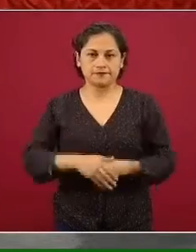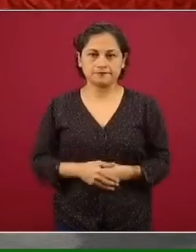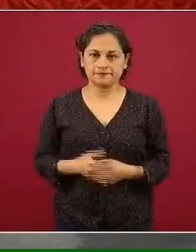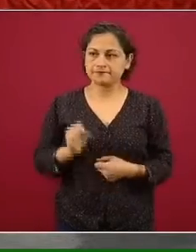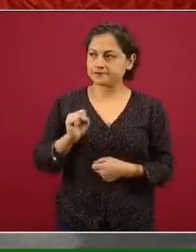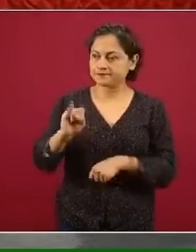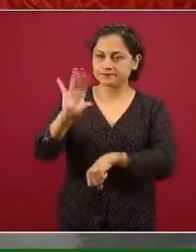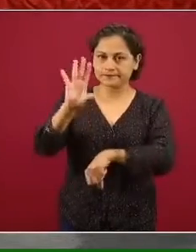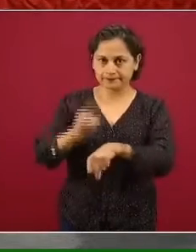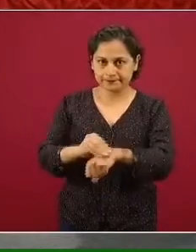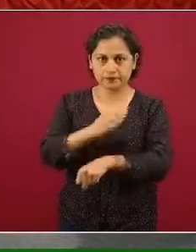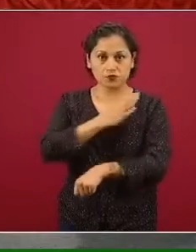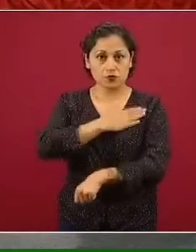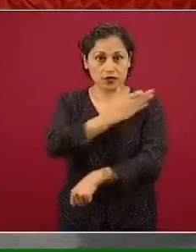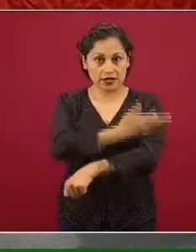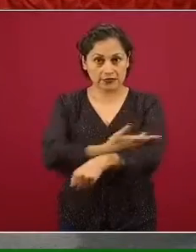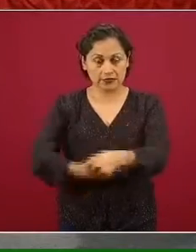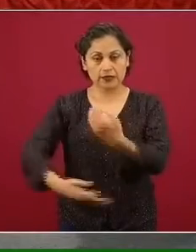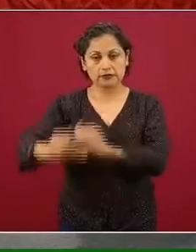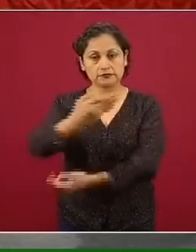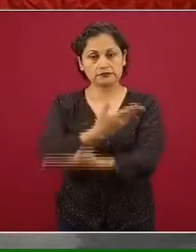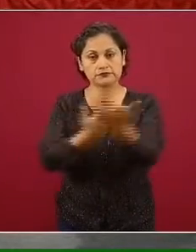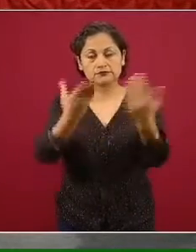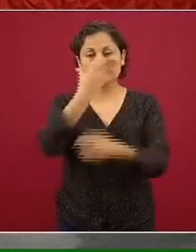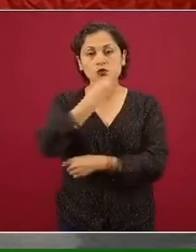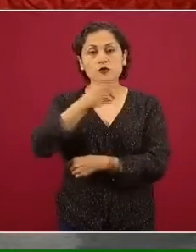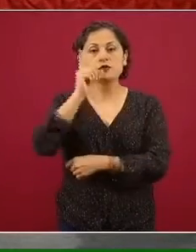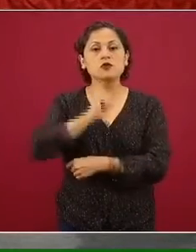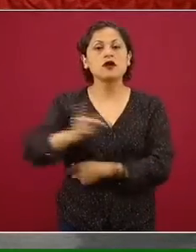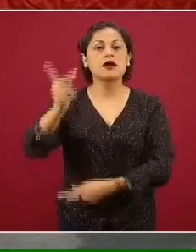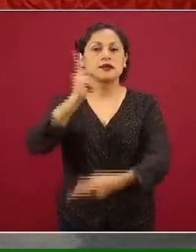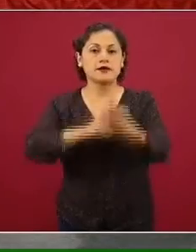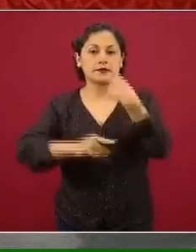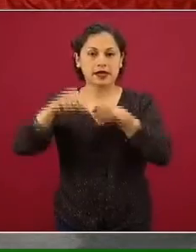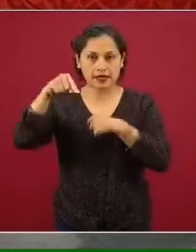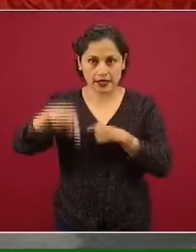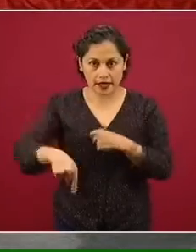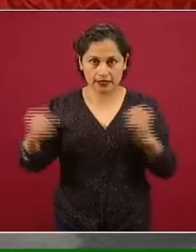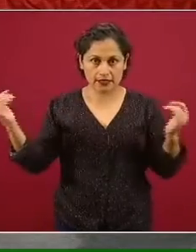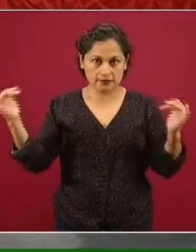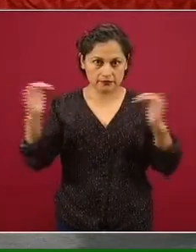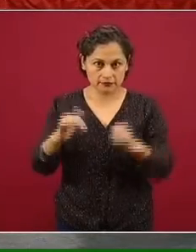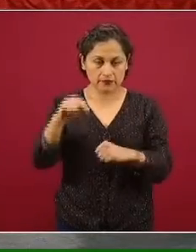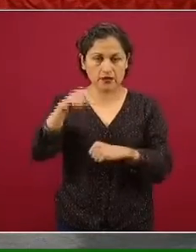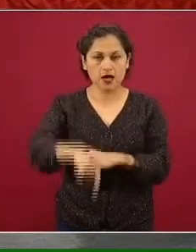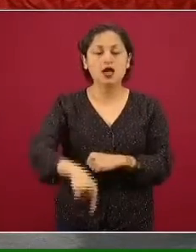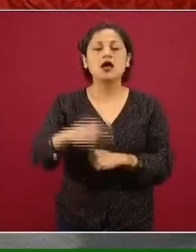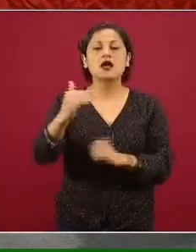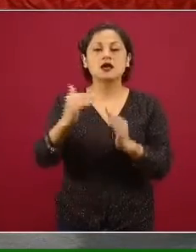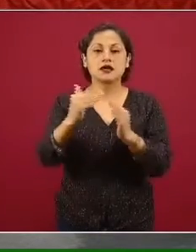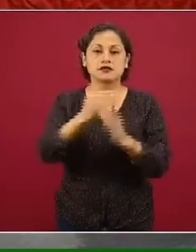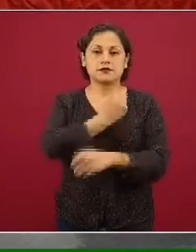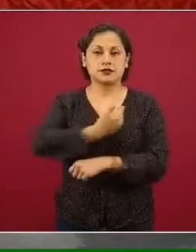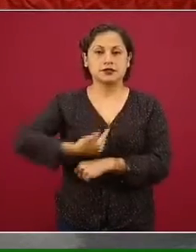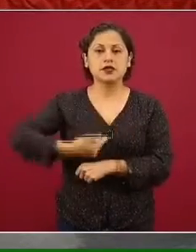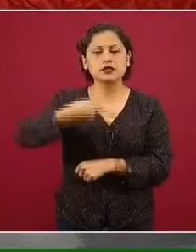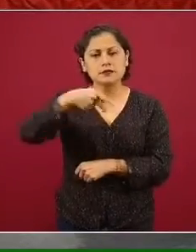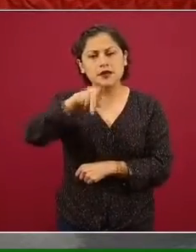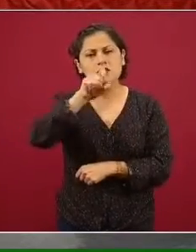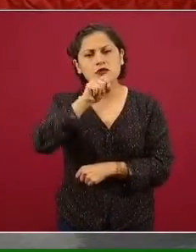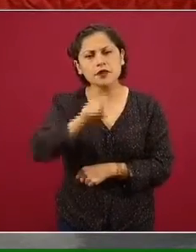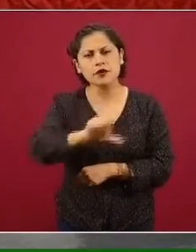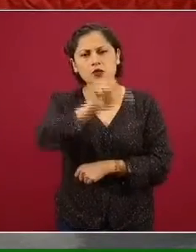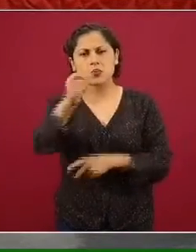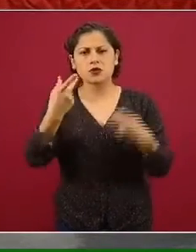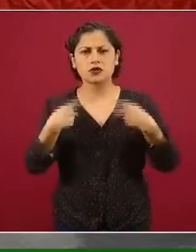buenas tardes a todas y todos los que nos acompañan de manera presencial aquí en Palacio Nacional, pero también a todas